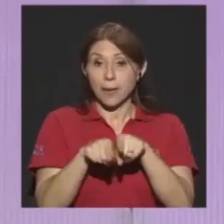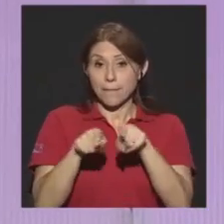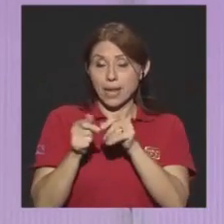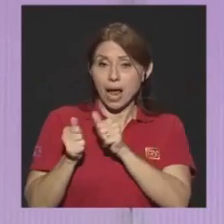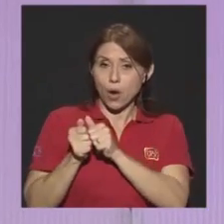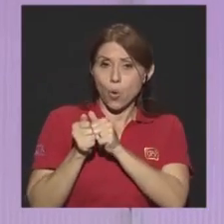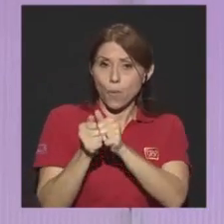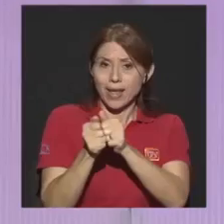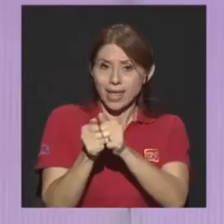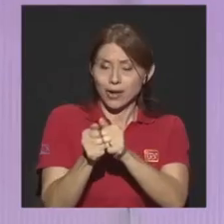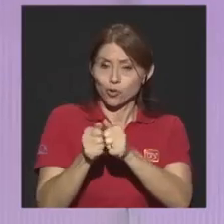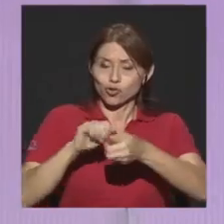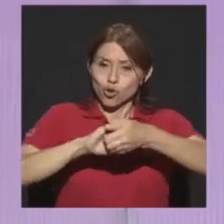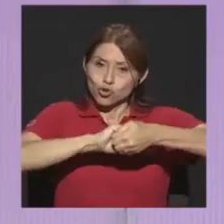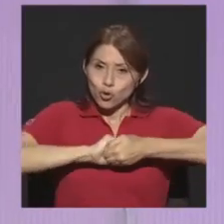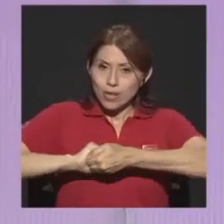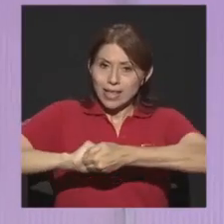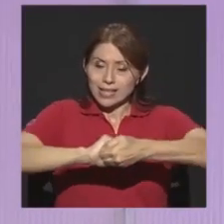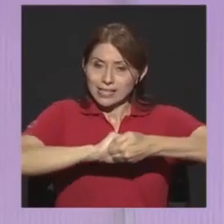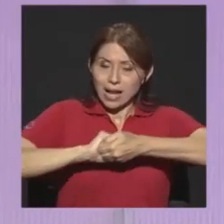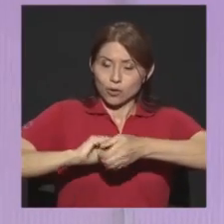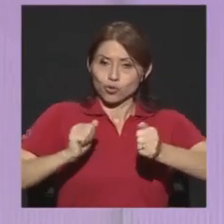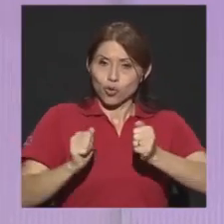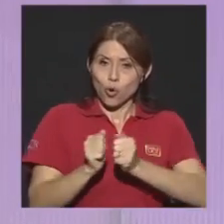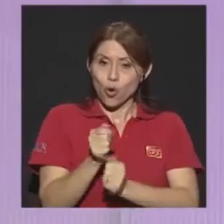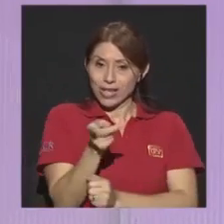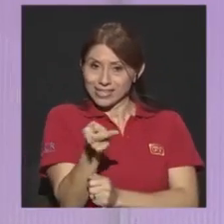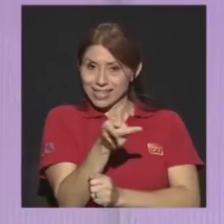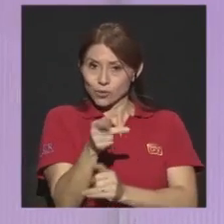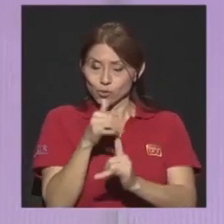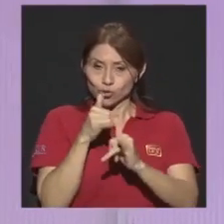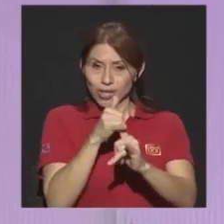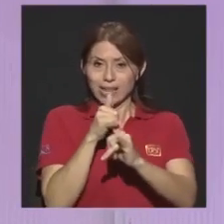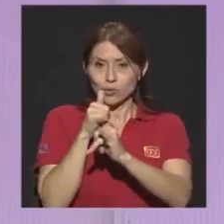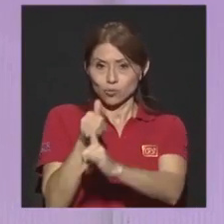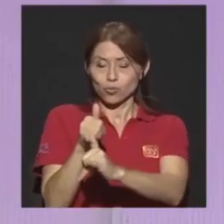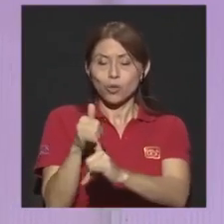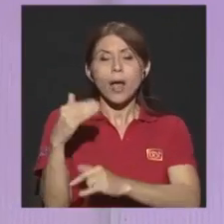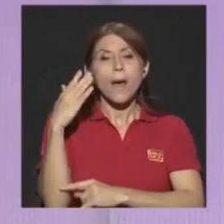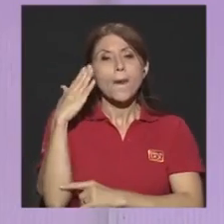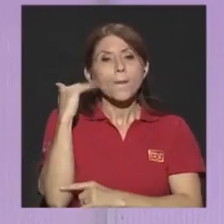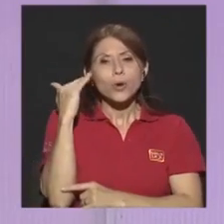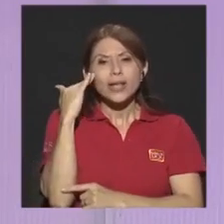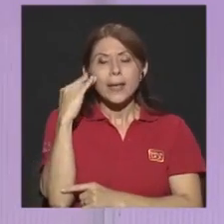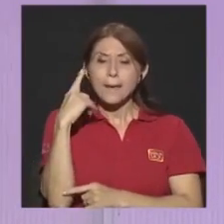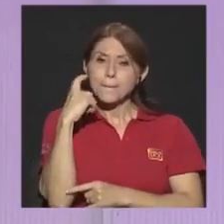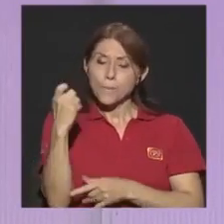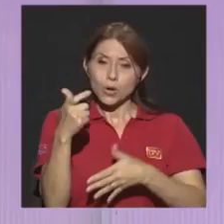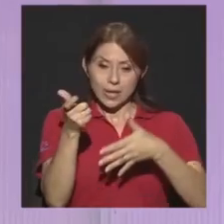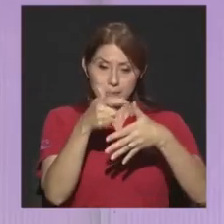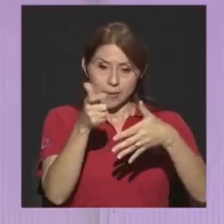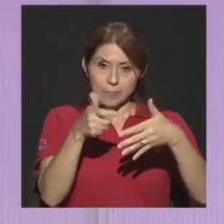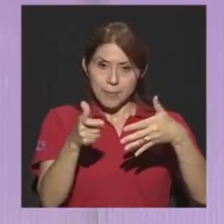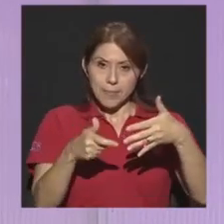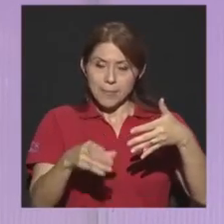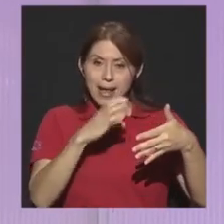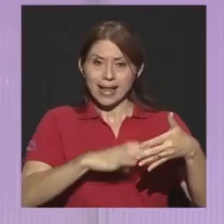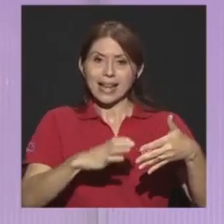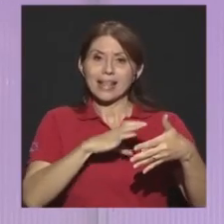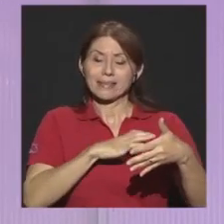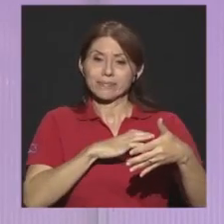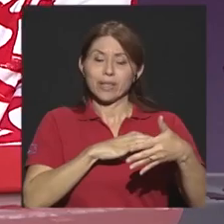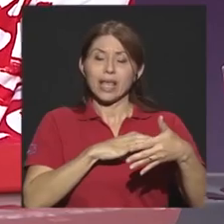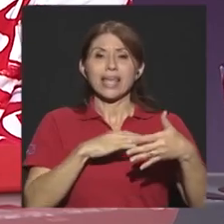con estas denuncias en particular, porque hay una serie de elementos que agravan lo que ya es de por sí un régimen